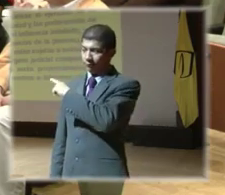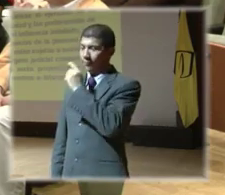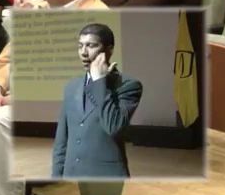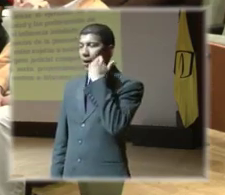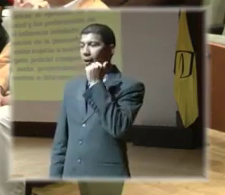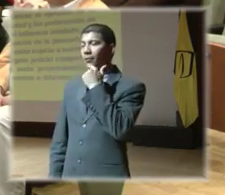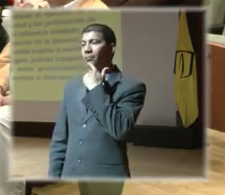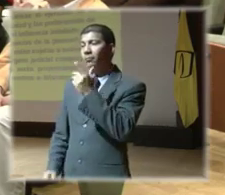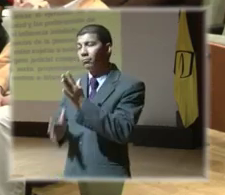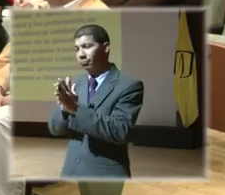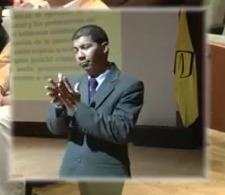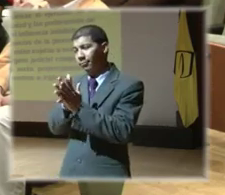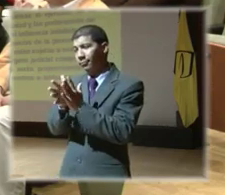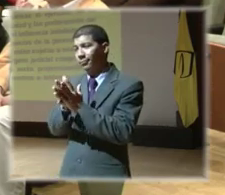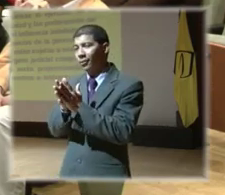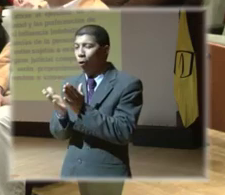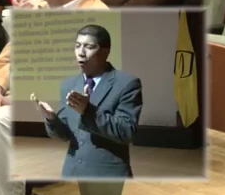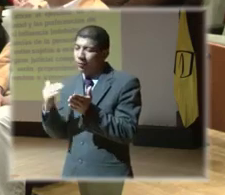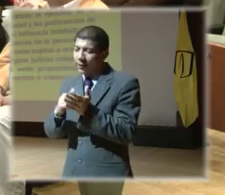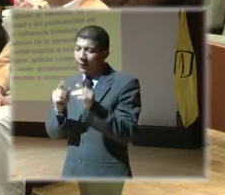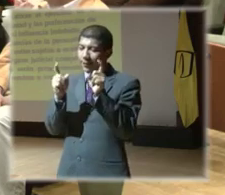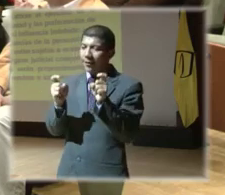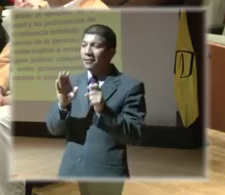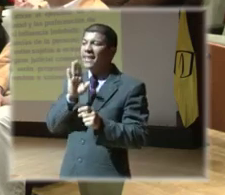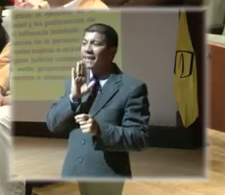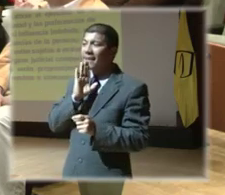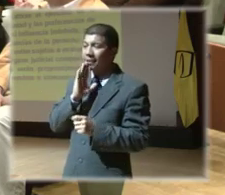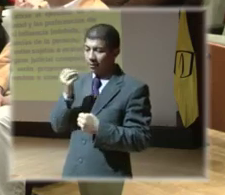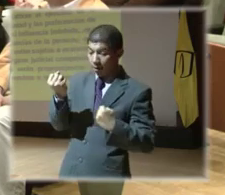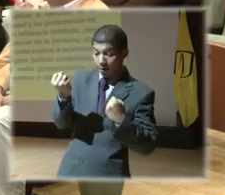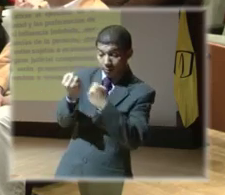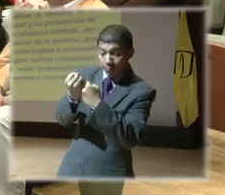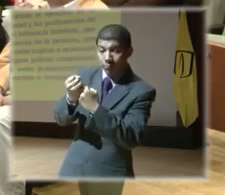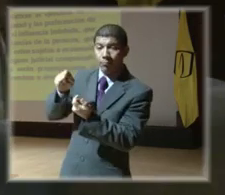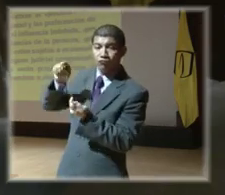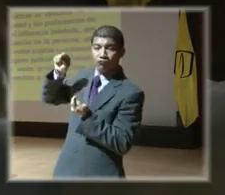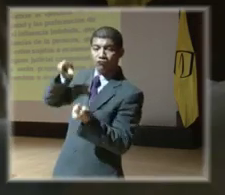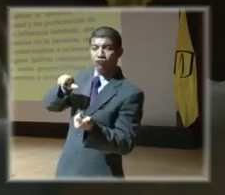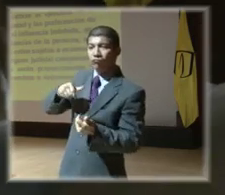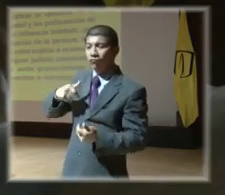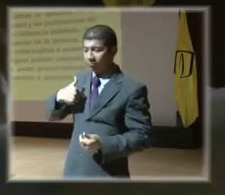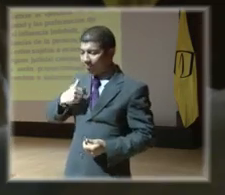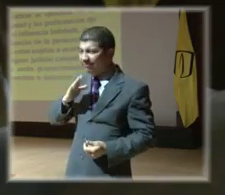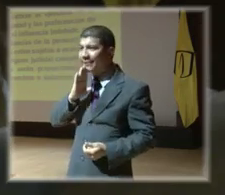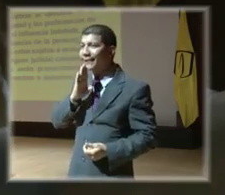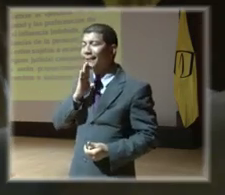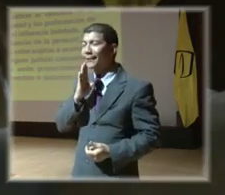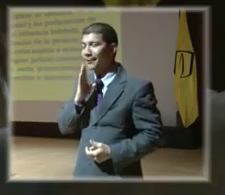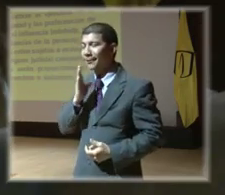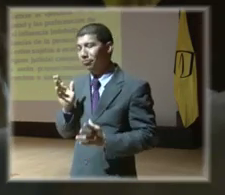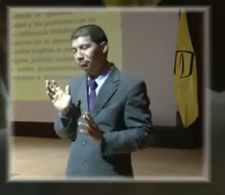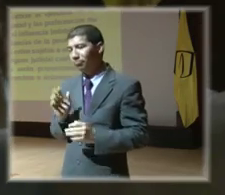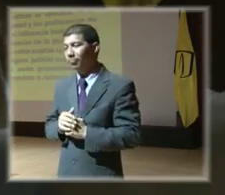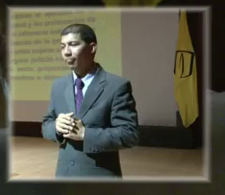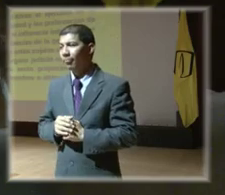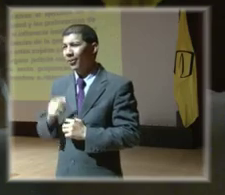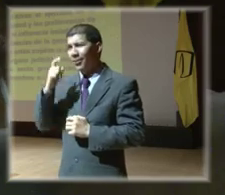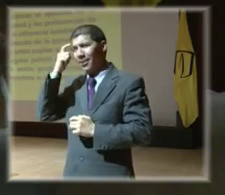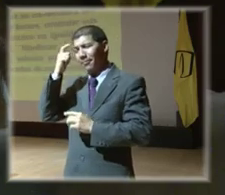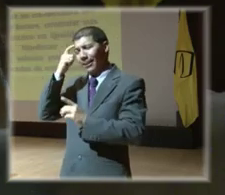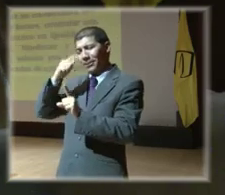quién debería pagar los apoyos. Creo que va a ser distinto en distintos